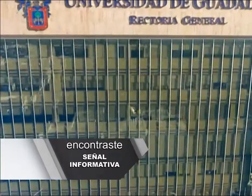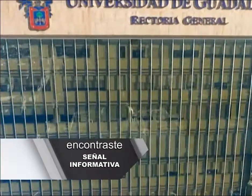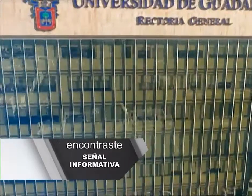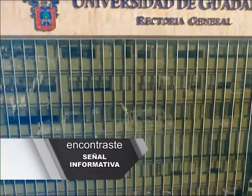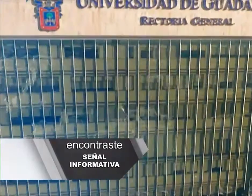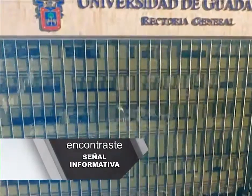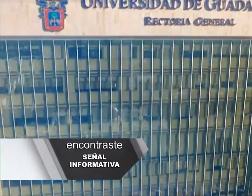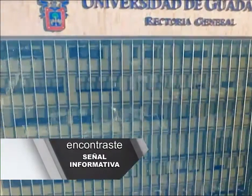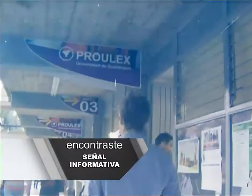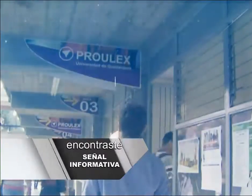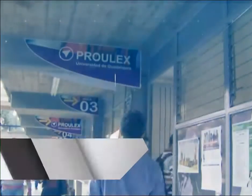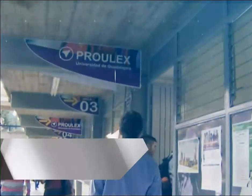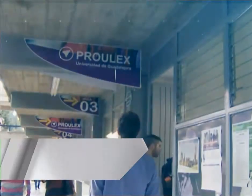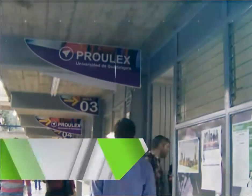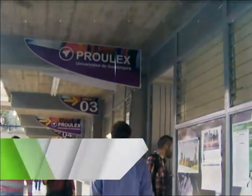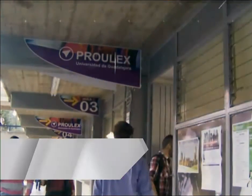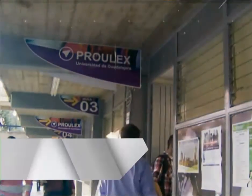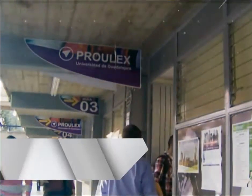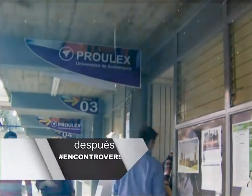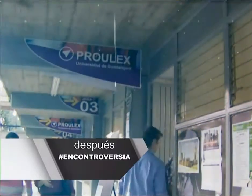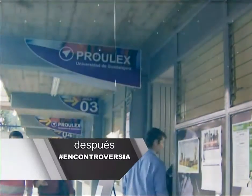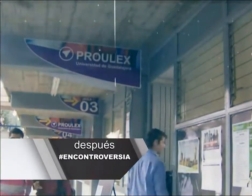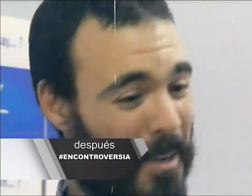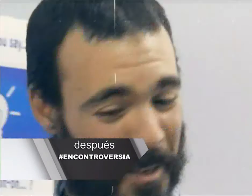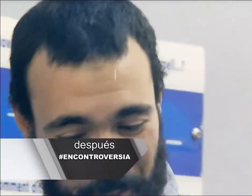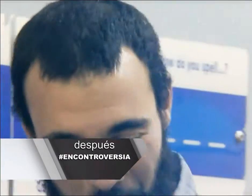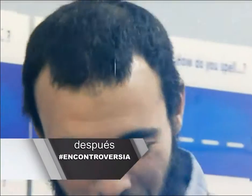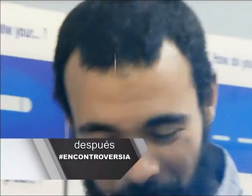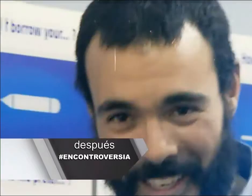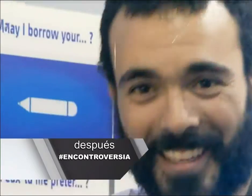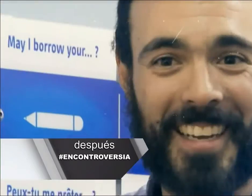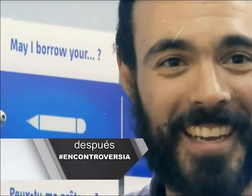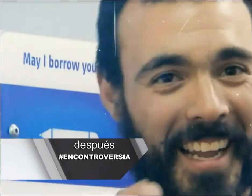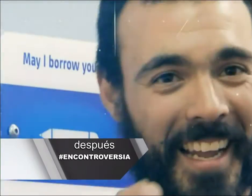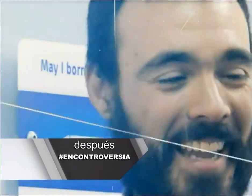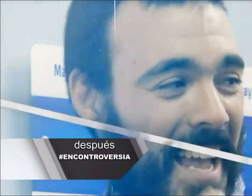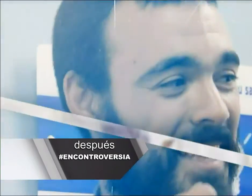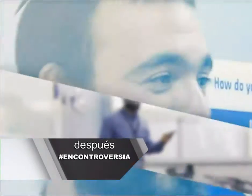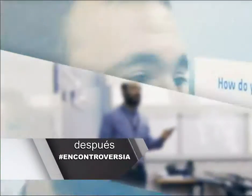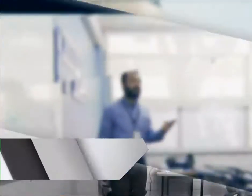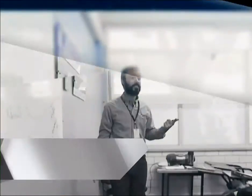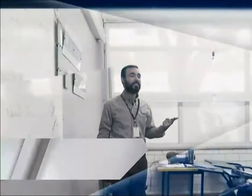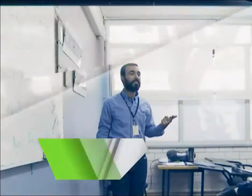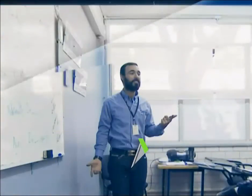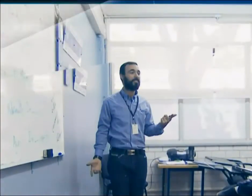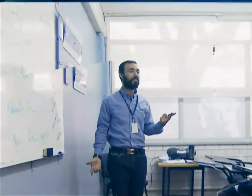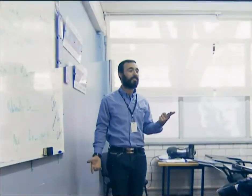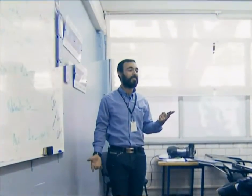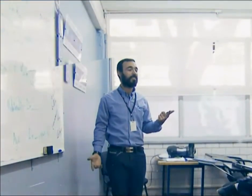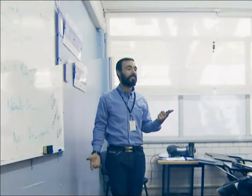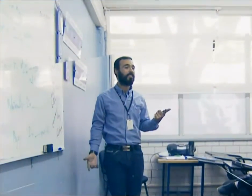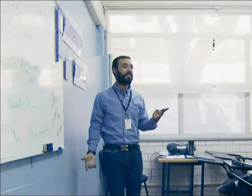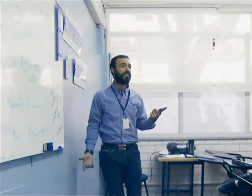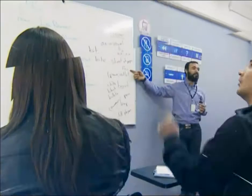aumentó su matrícula en 5.142 nuevos espacios en bachillerato y licenciatura. En los 4 años de la actual gestión hubo